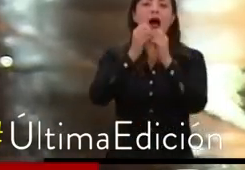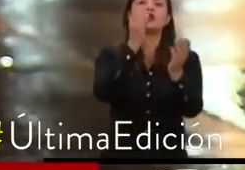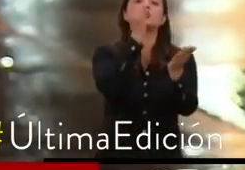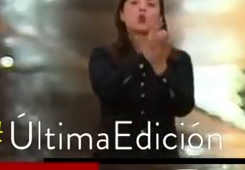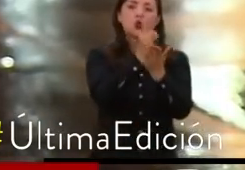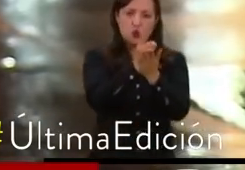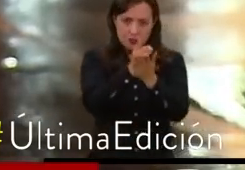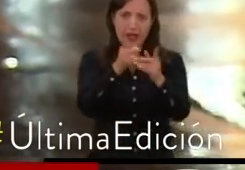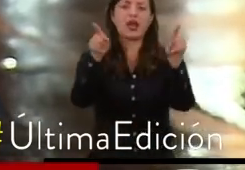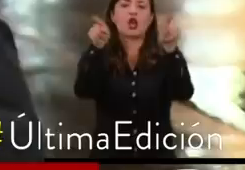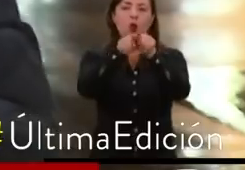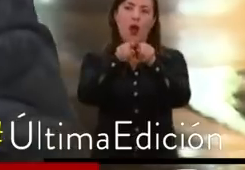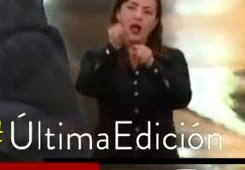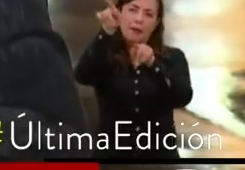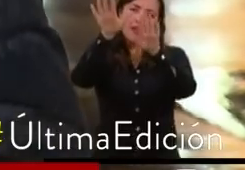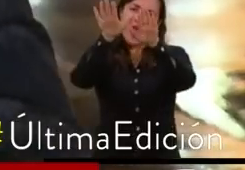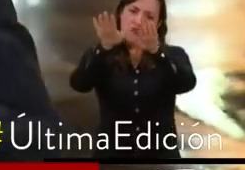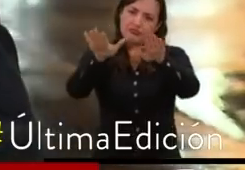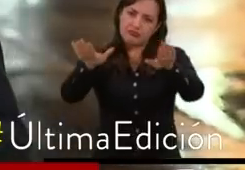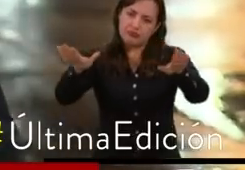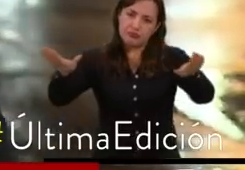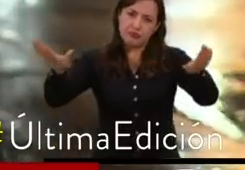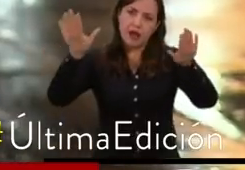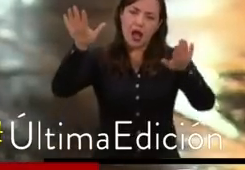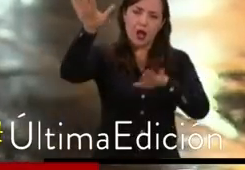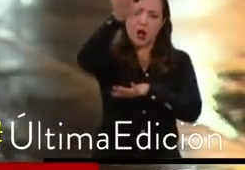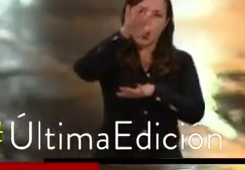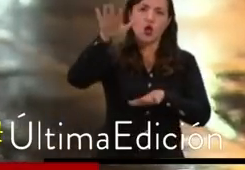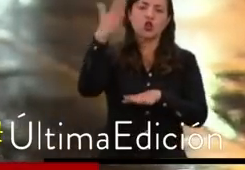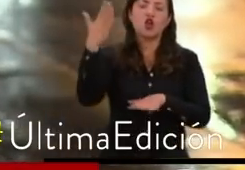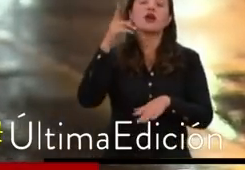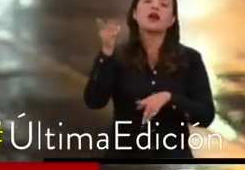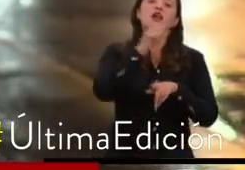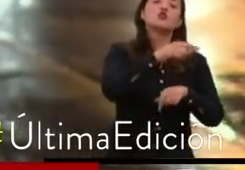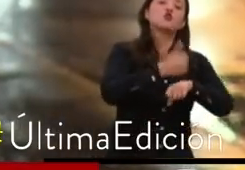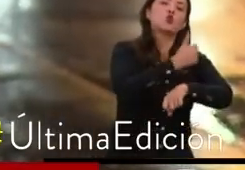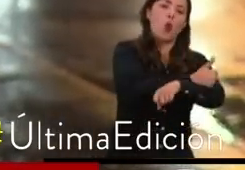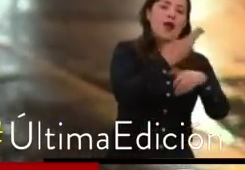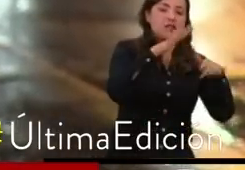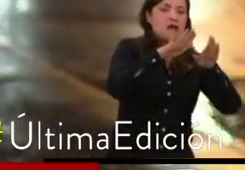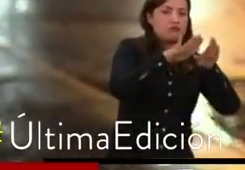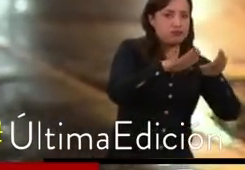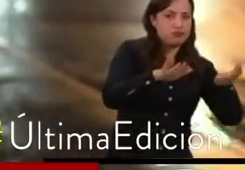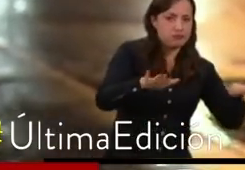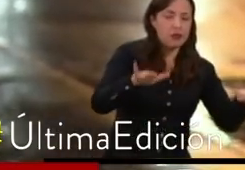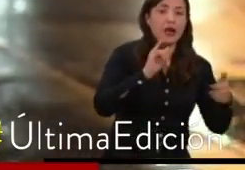un poco ya más tranquilo está el sector de Suba. Nosotros pues seguiremos muy